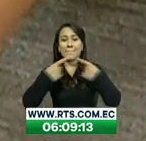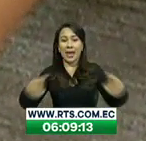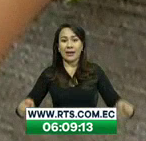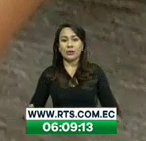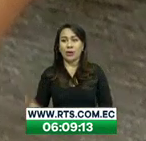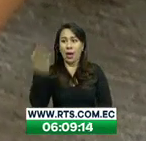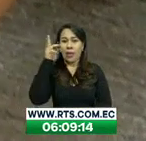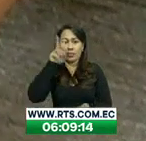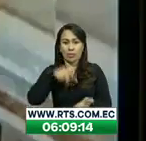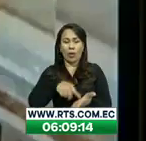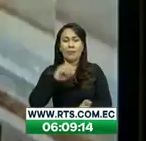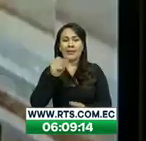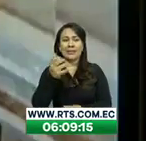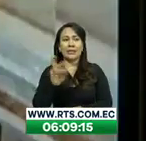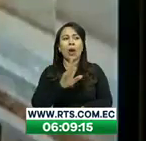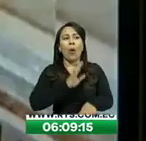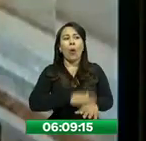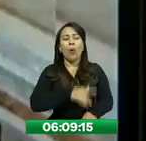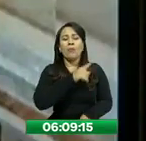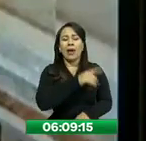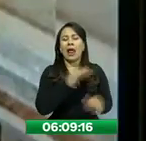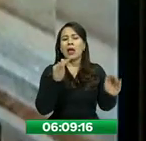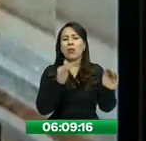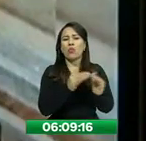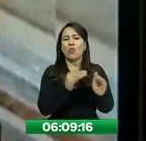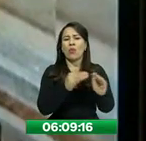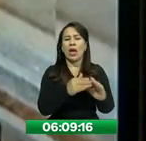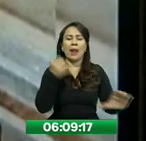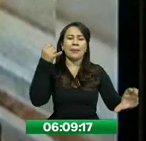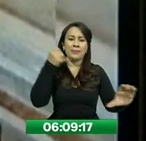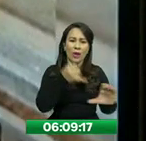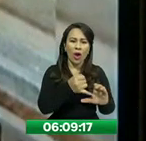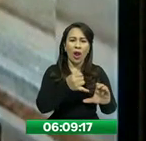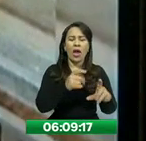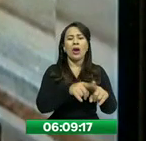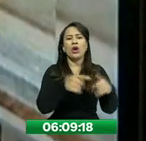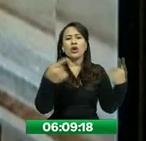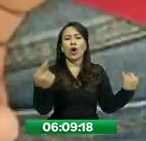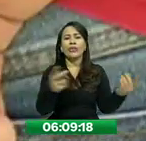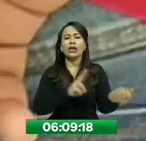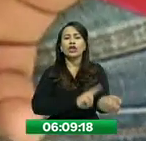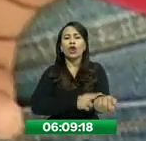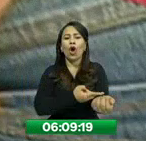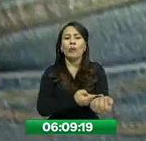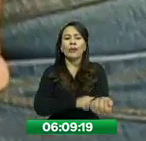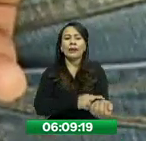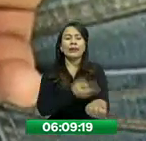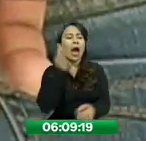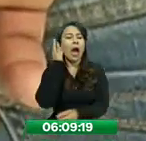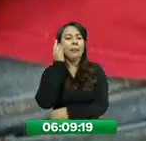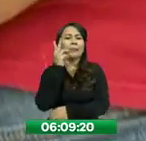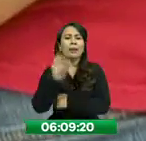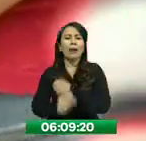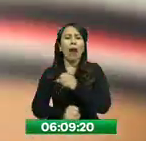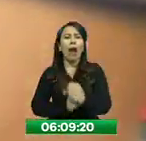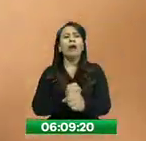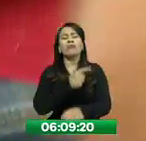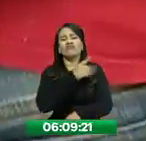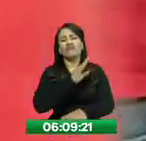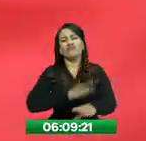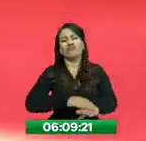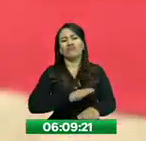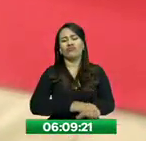2017 también se lo culpó de cometer un crimen similar en contra de una sobrina de 20 años. En aquella